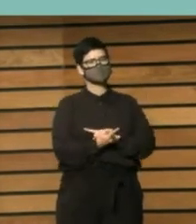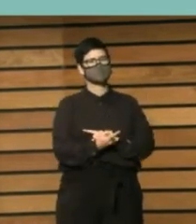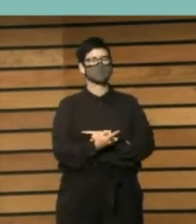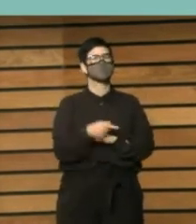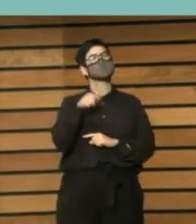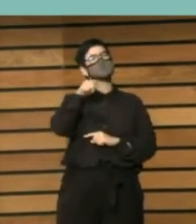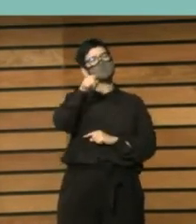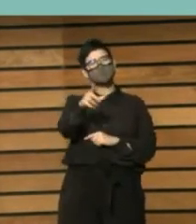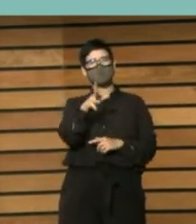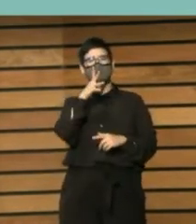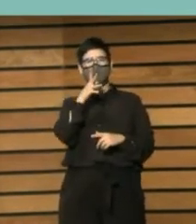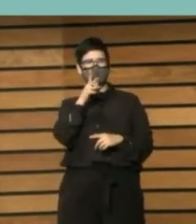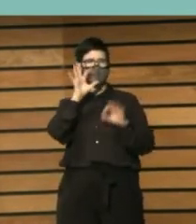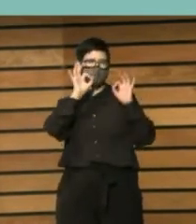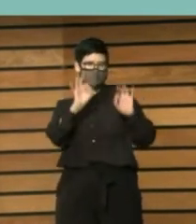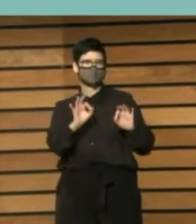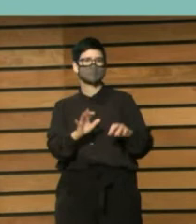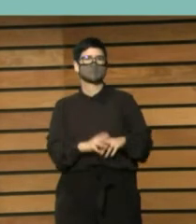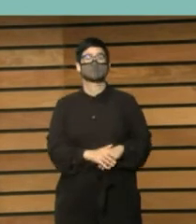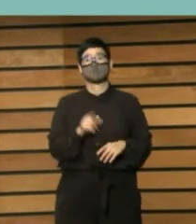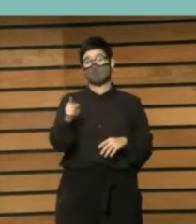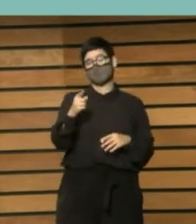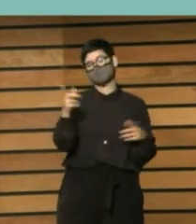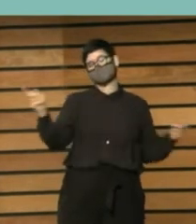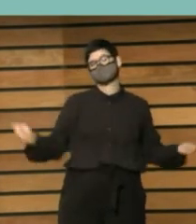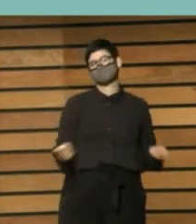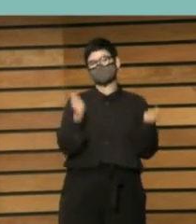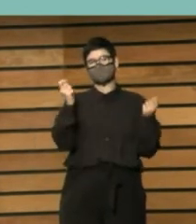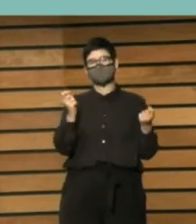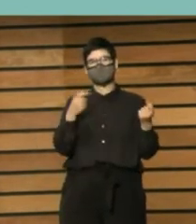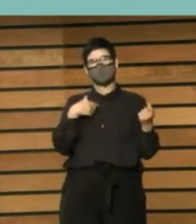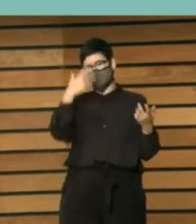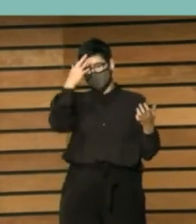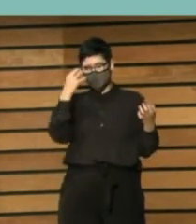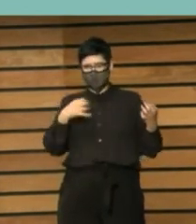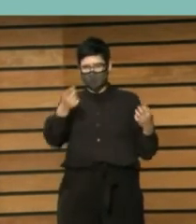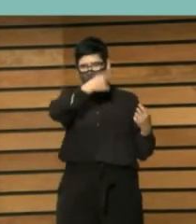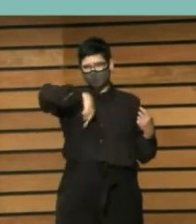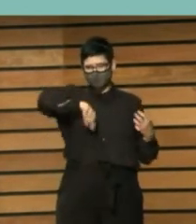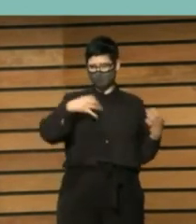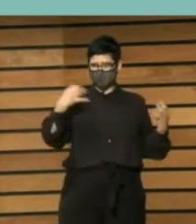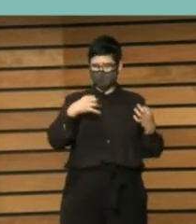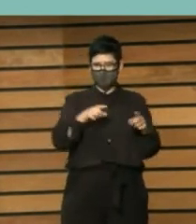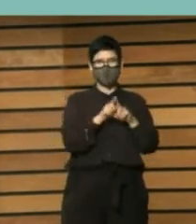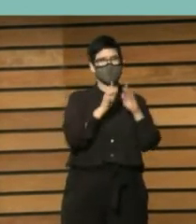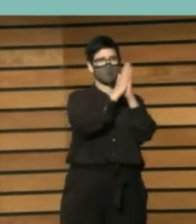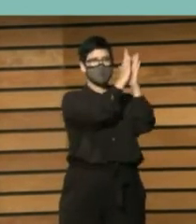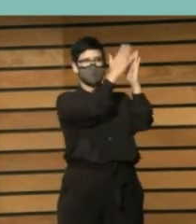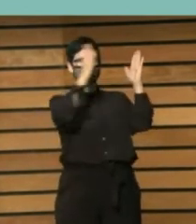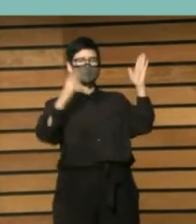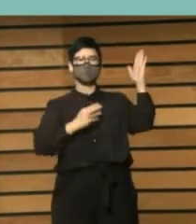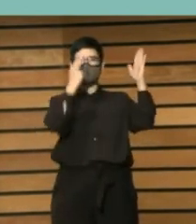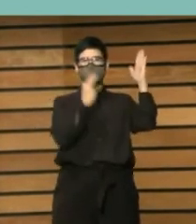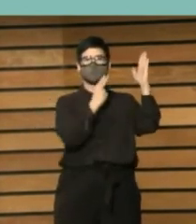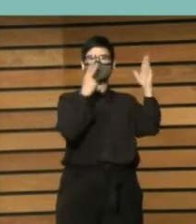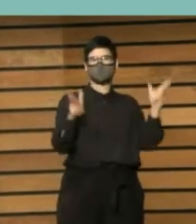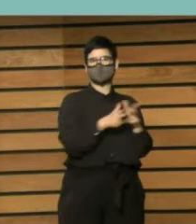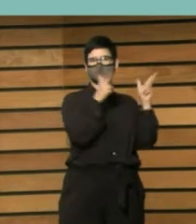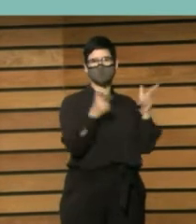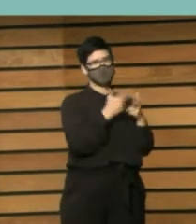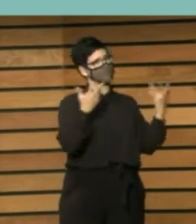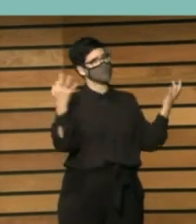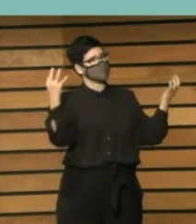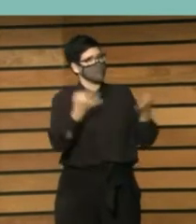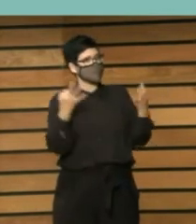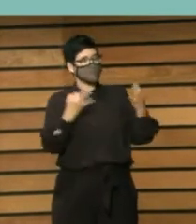él en su anuncio. Pero yo creo que lo que debemos ser es bibliotecarios con compromiso social. Por lo tanto,